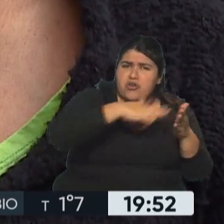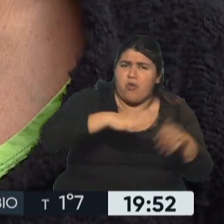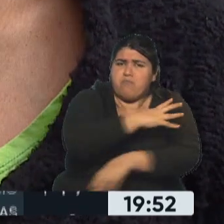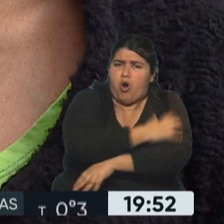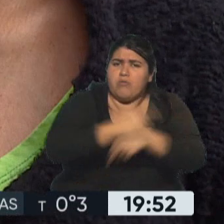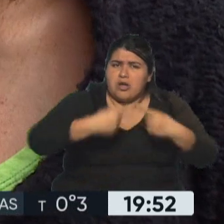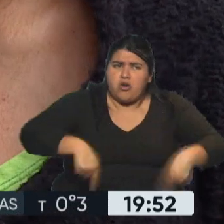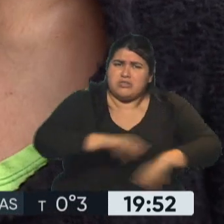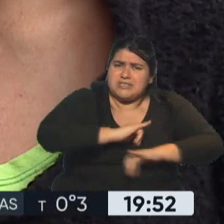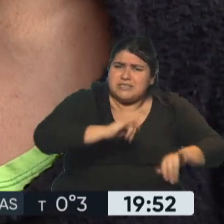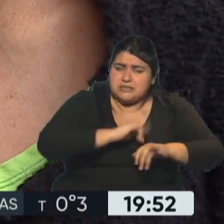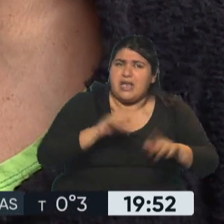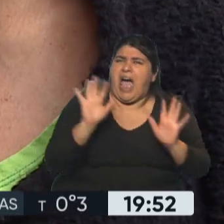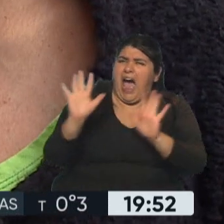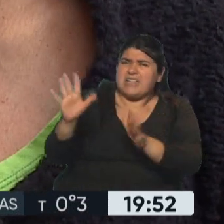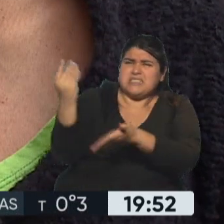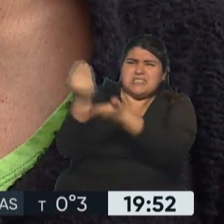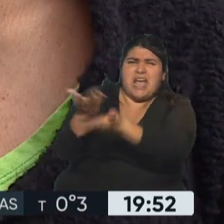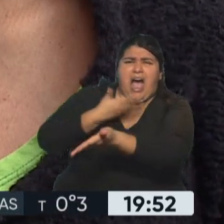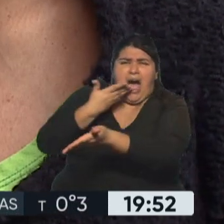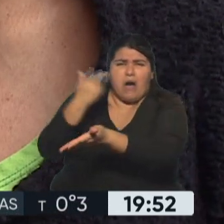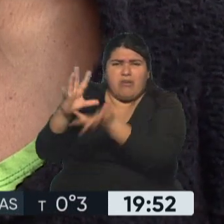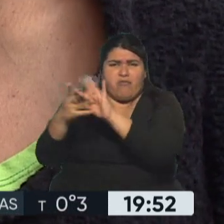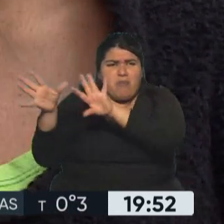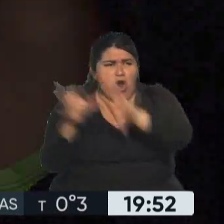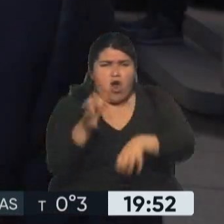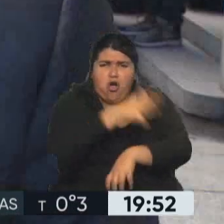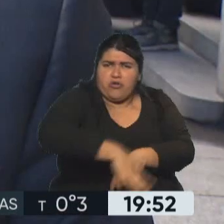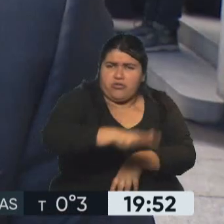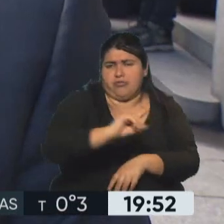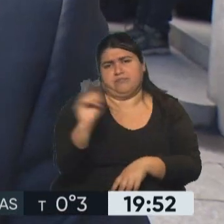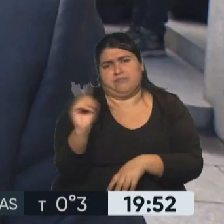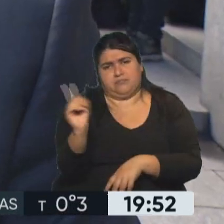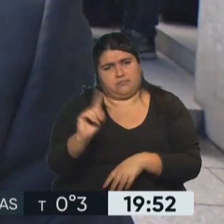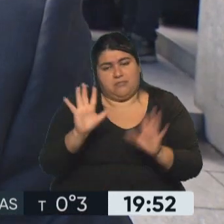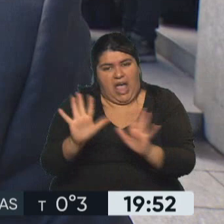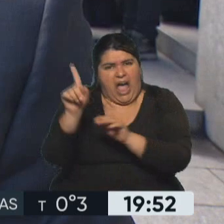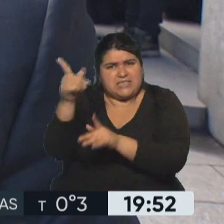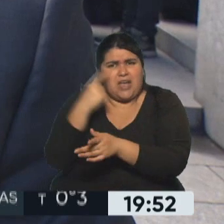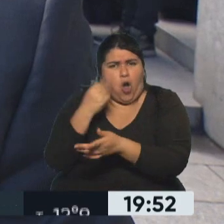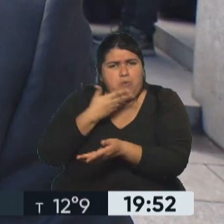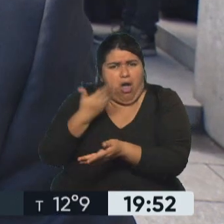seguir generando esas tremendas expresiones de odio como escuchamos días pasados por parte de